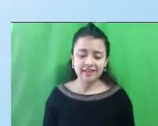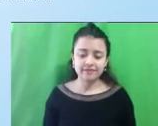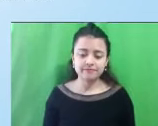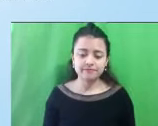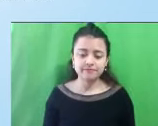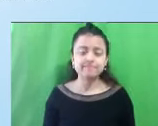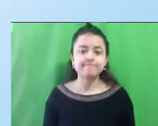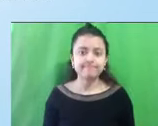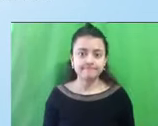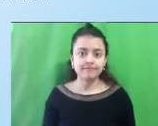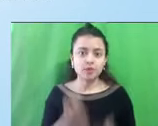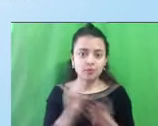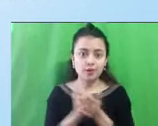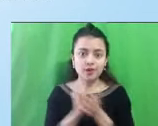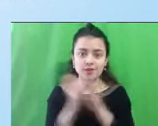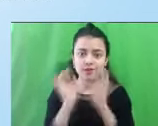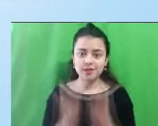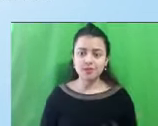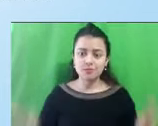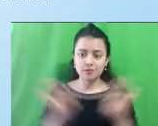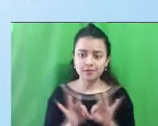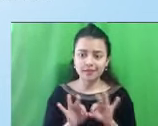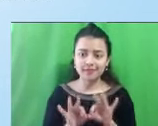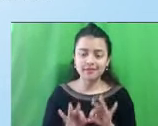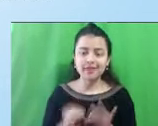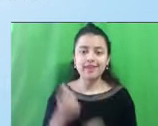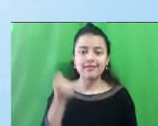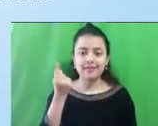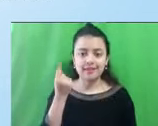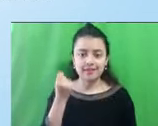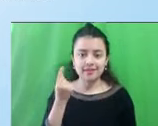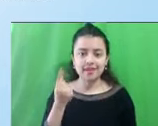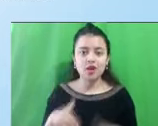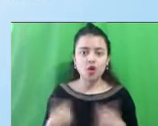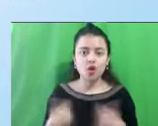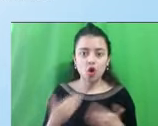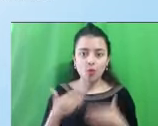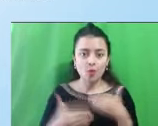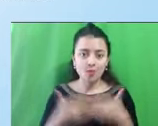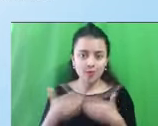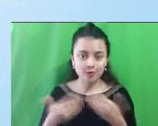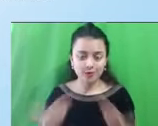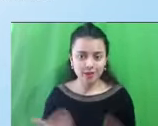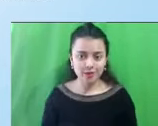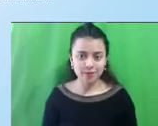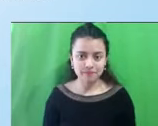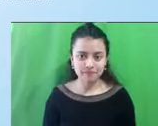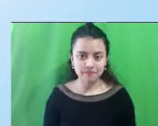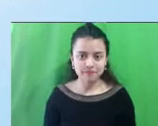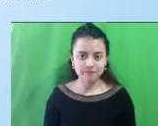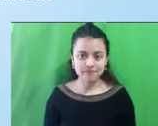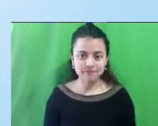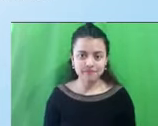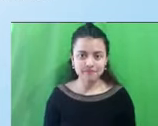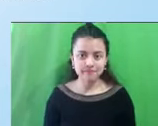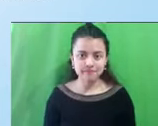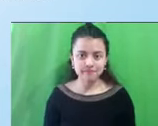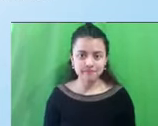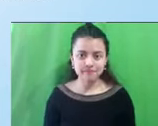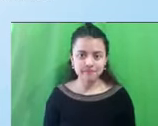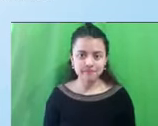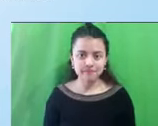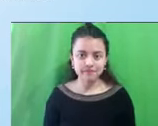eran las mismas, los diámetros aumentaron y un sinnúmero de cosas que la empresa ha comenzado